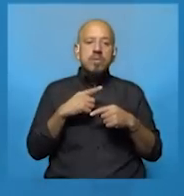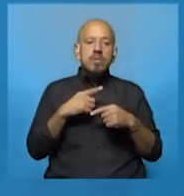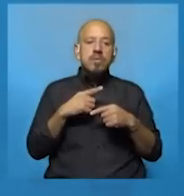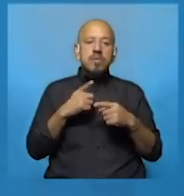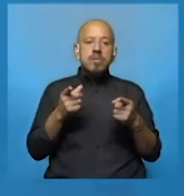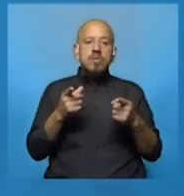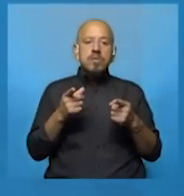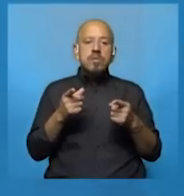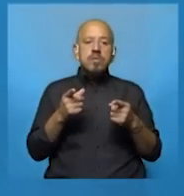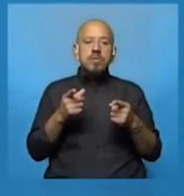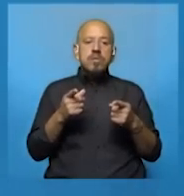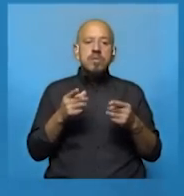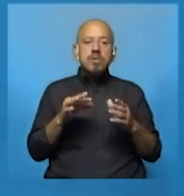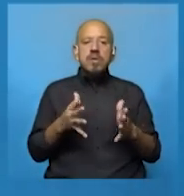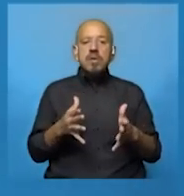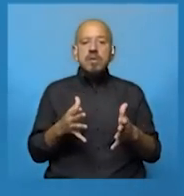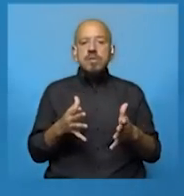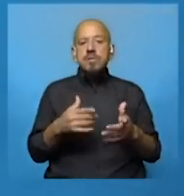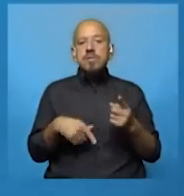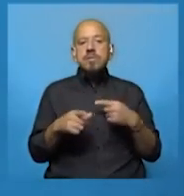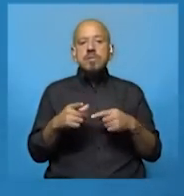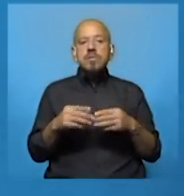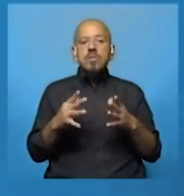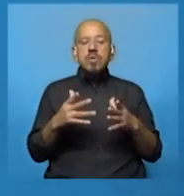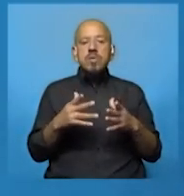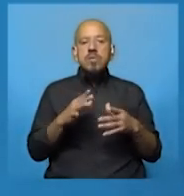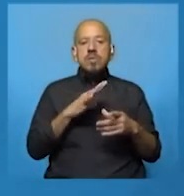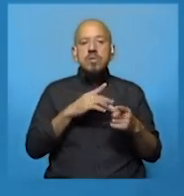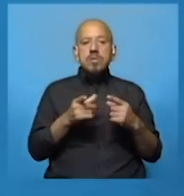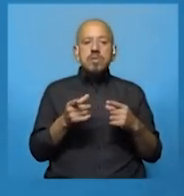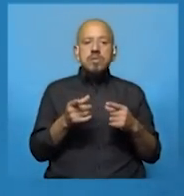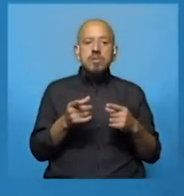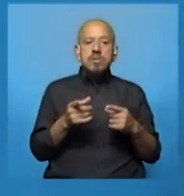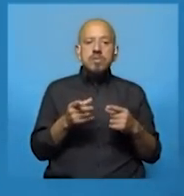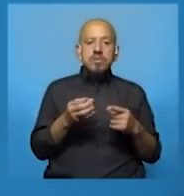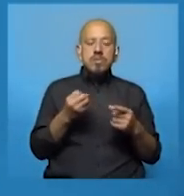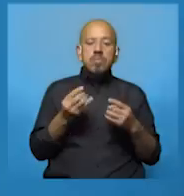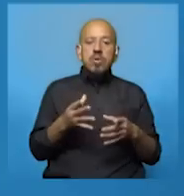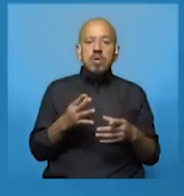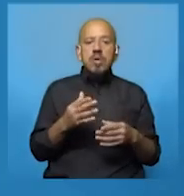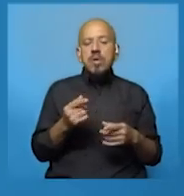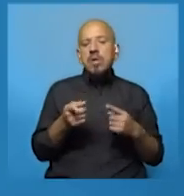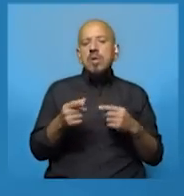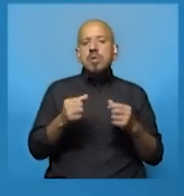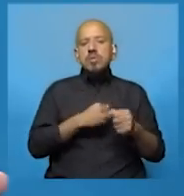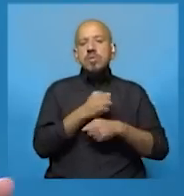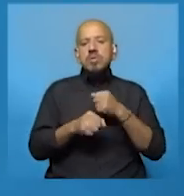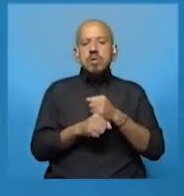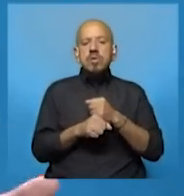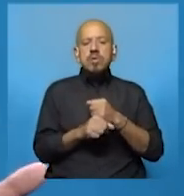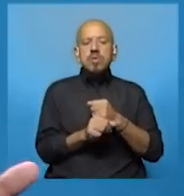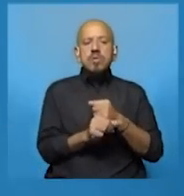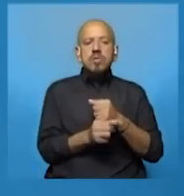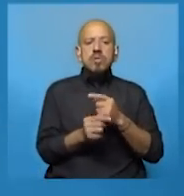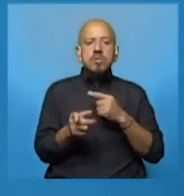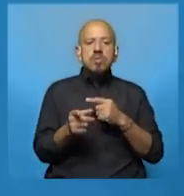asociación para delinquir En qué se basa Cuál es su sustento Porque esa cantidad de años por qué la cantidad de